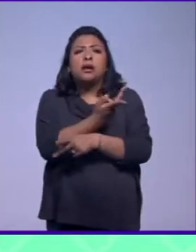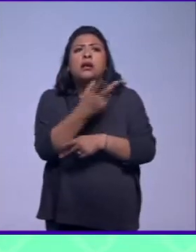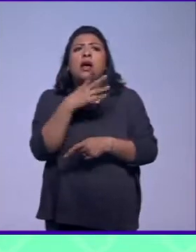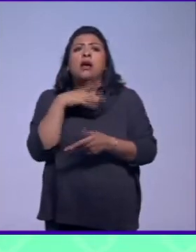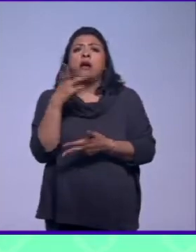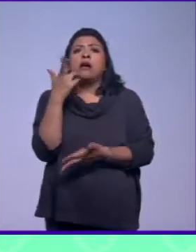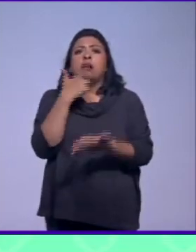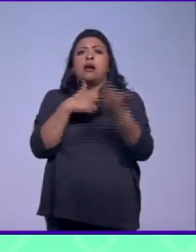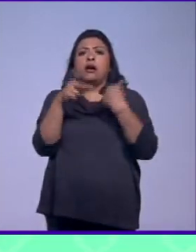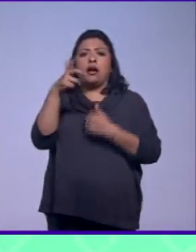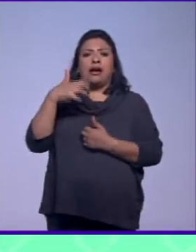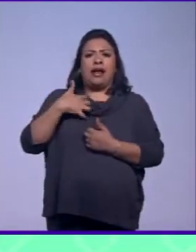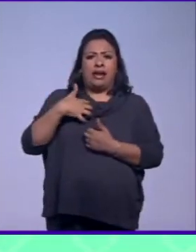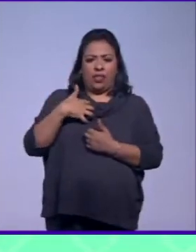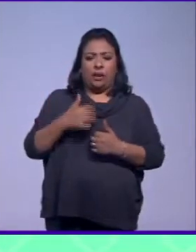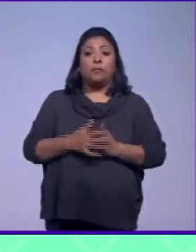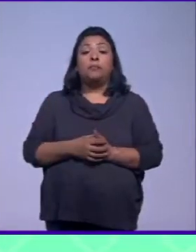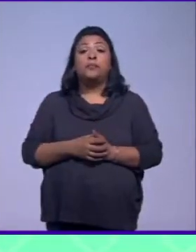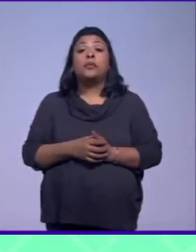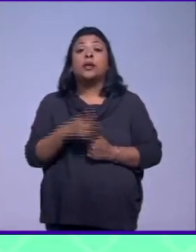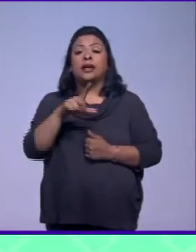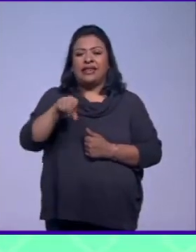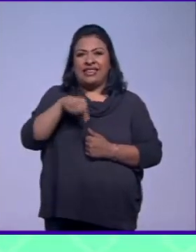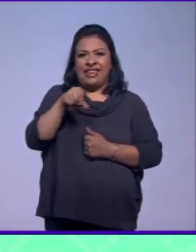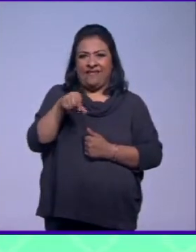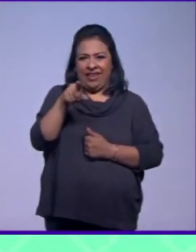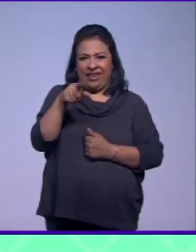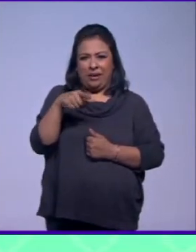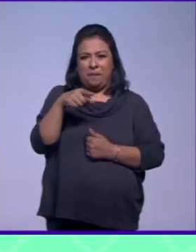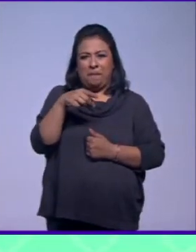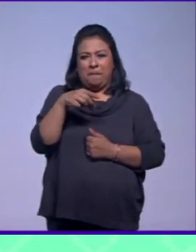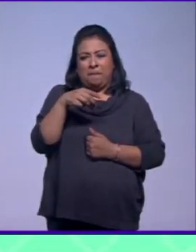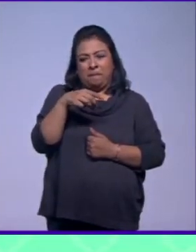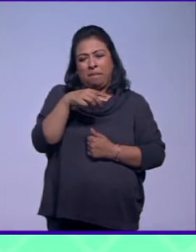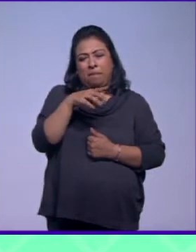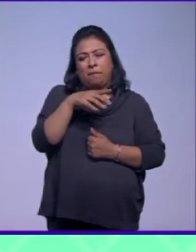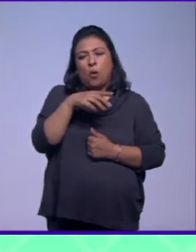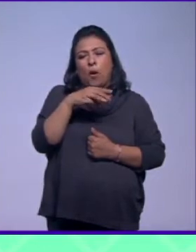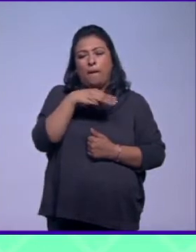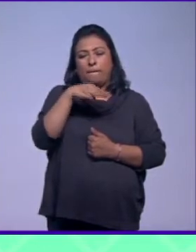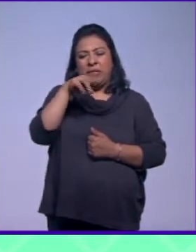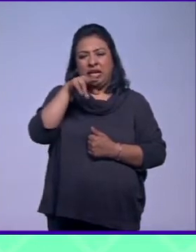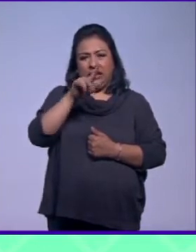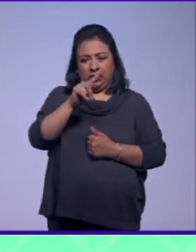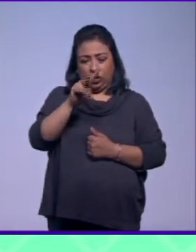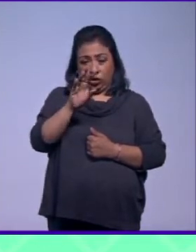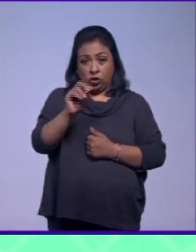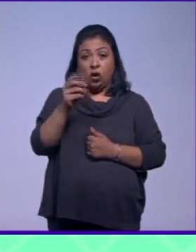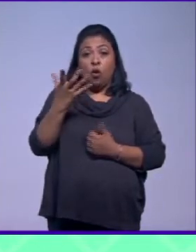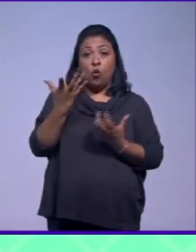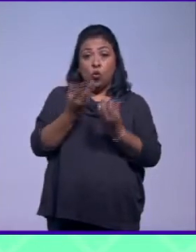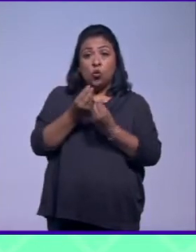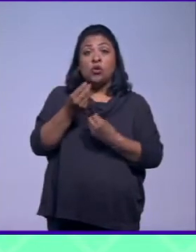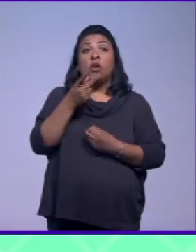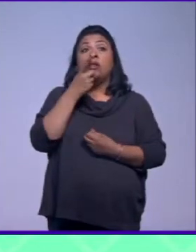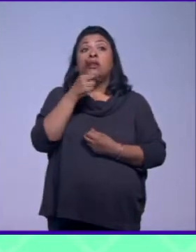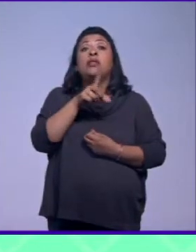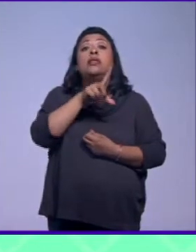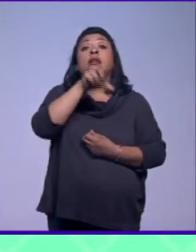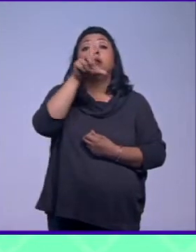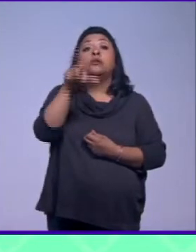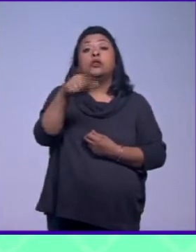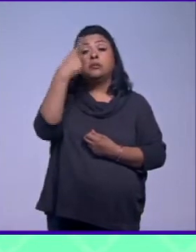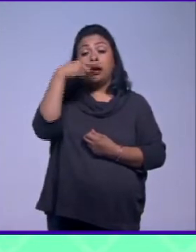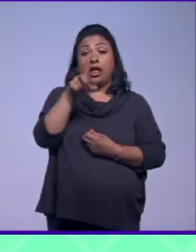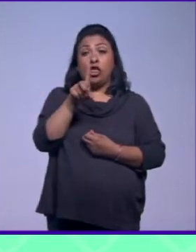revés en canadá en quebec con el ministro de canadá con el premier de canadá que después para